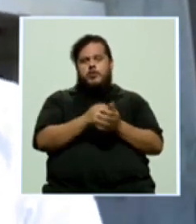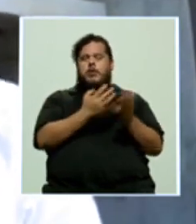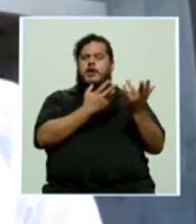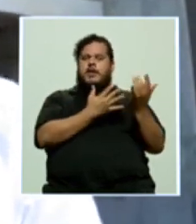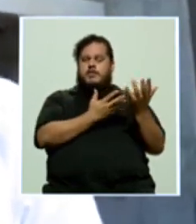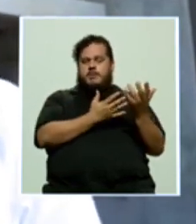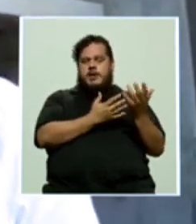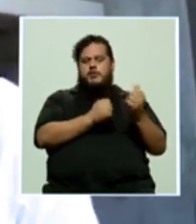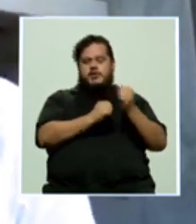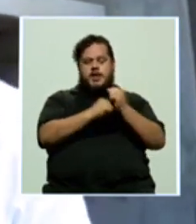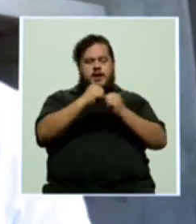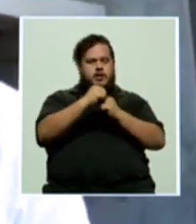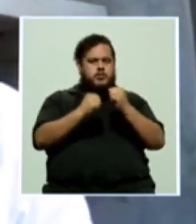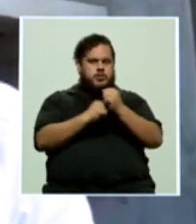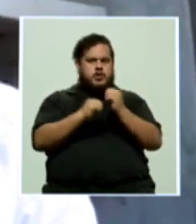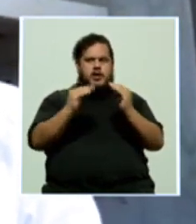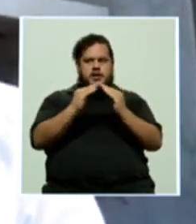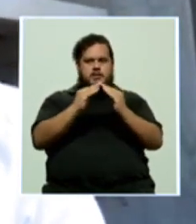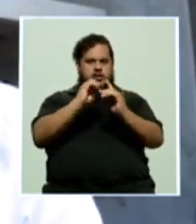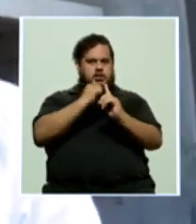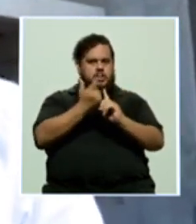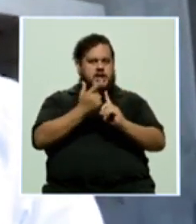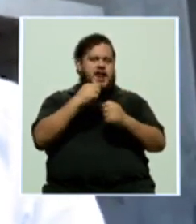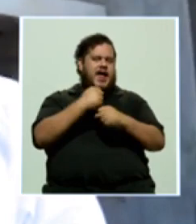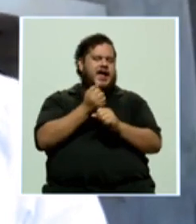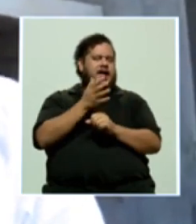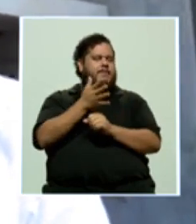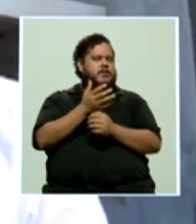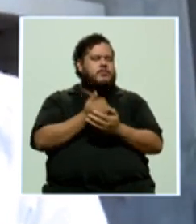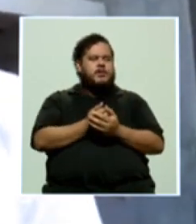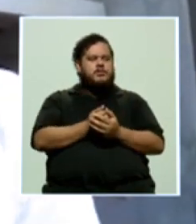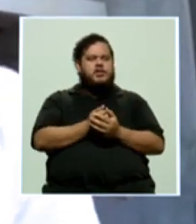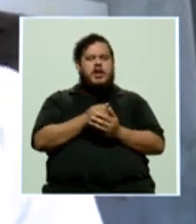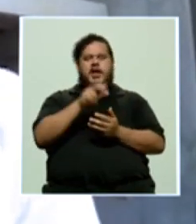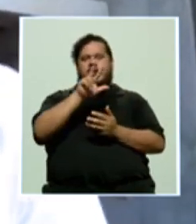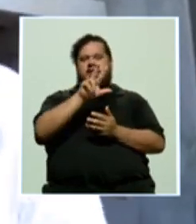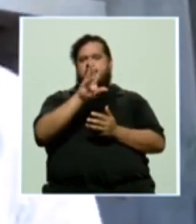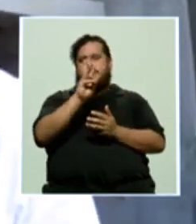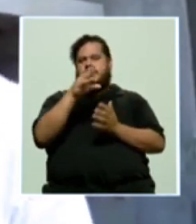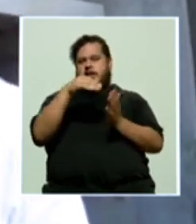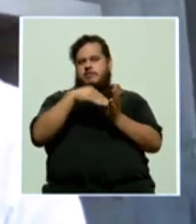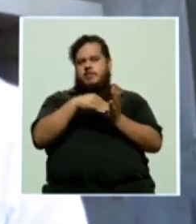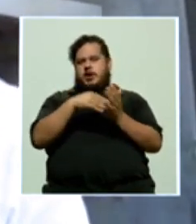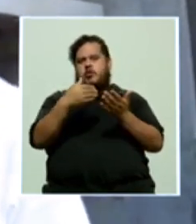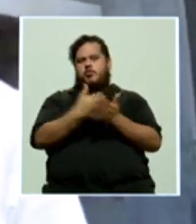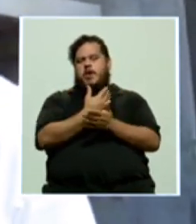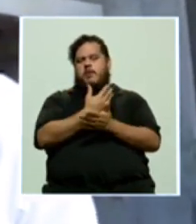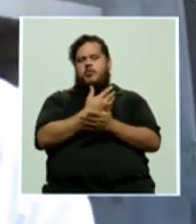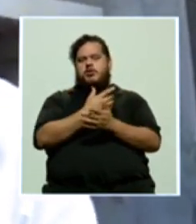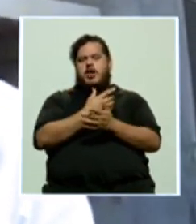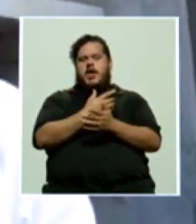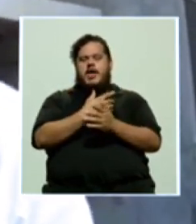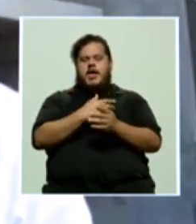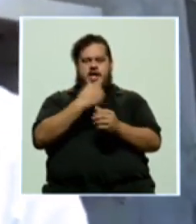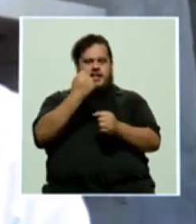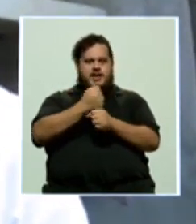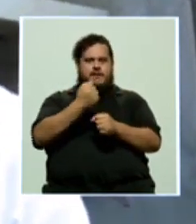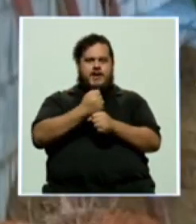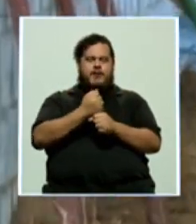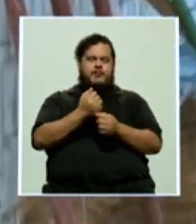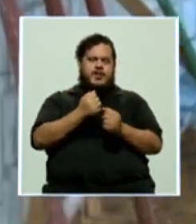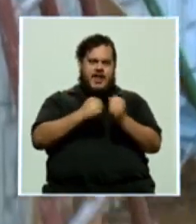esperaríamos que la construcción de vivienda social genere unos nuevos 36.000 puestos de trabajo en el sector de la